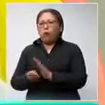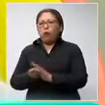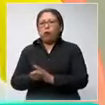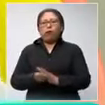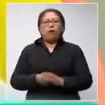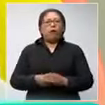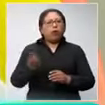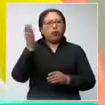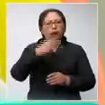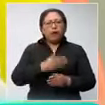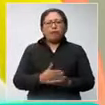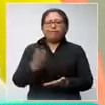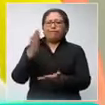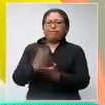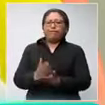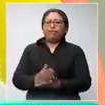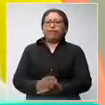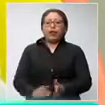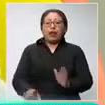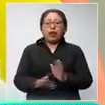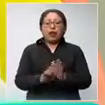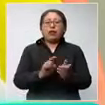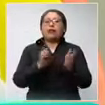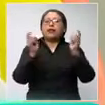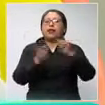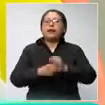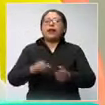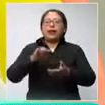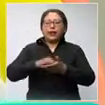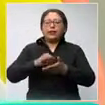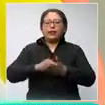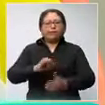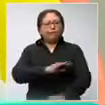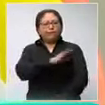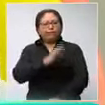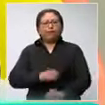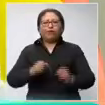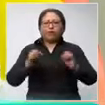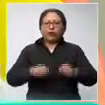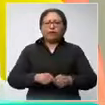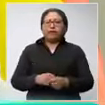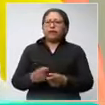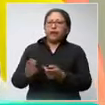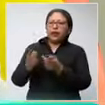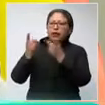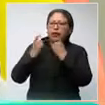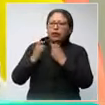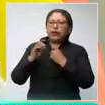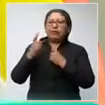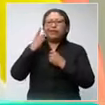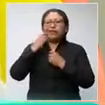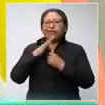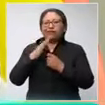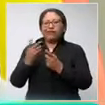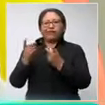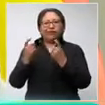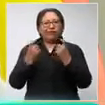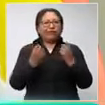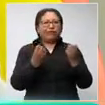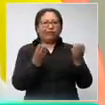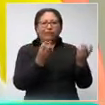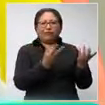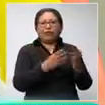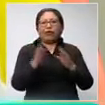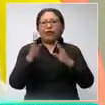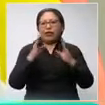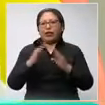Por eso hemos cambiado la ley y la estamos fortaleciendo. Y permítame responder a su consulta porque es algo que está circulando bastante en